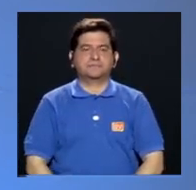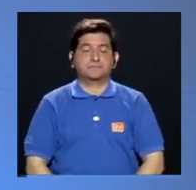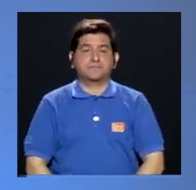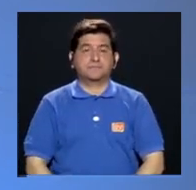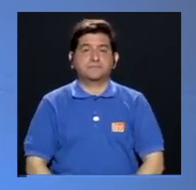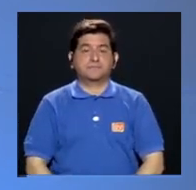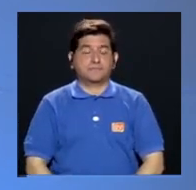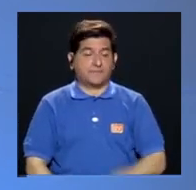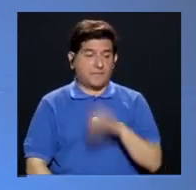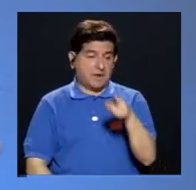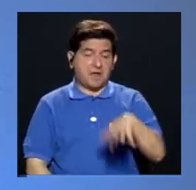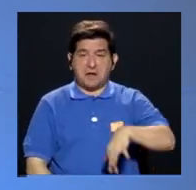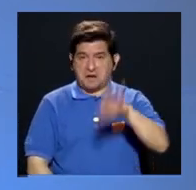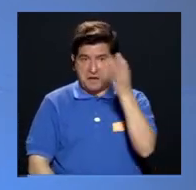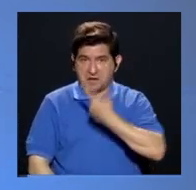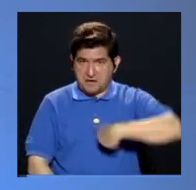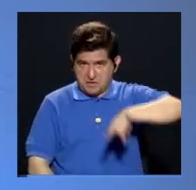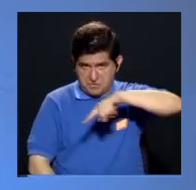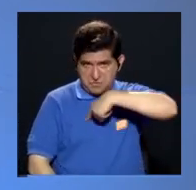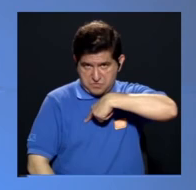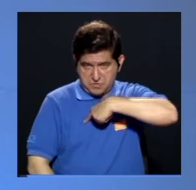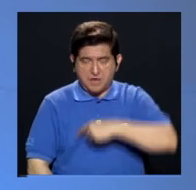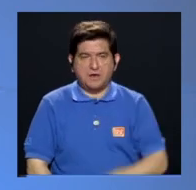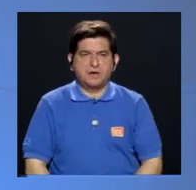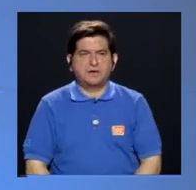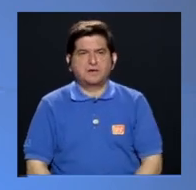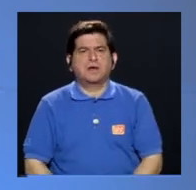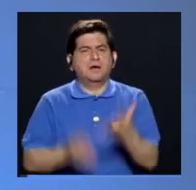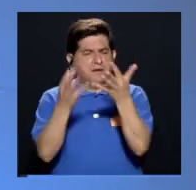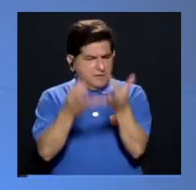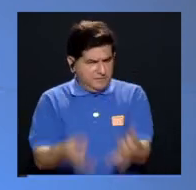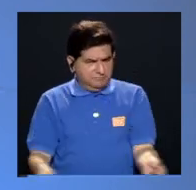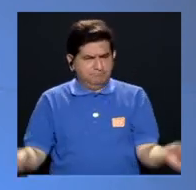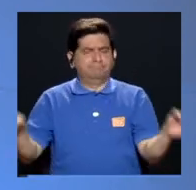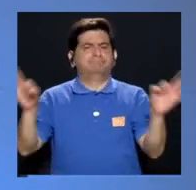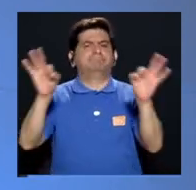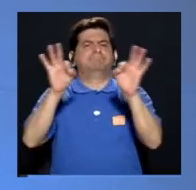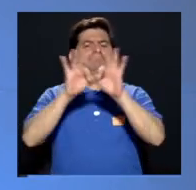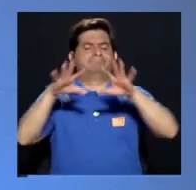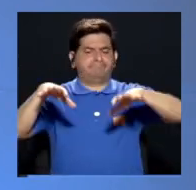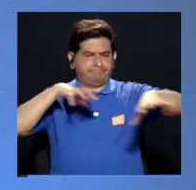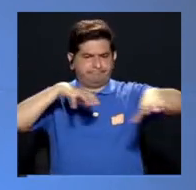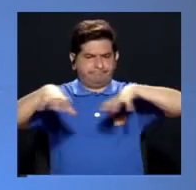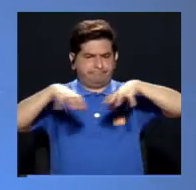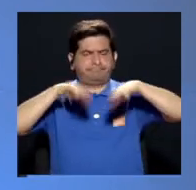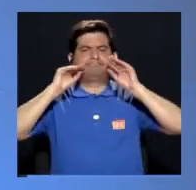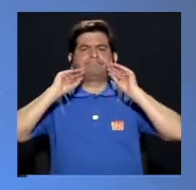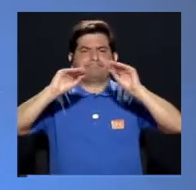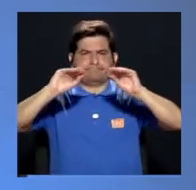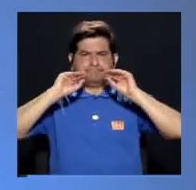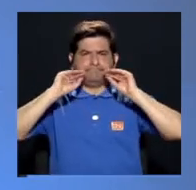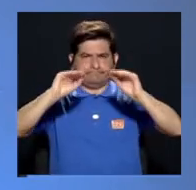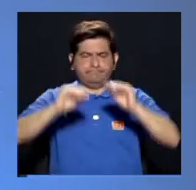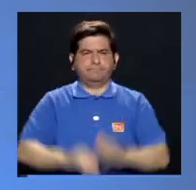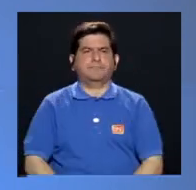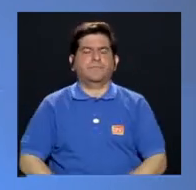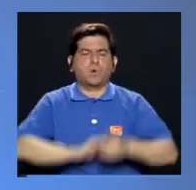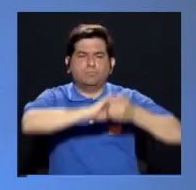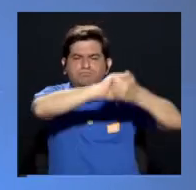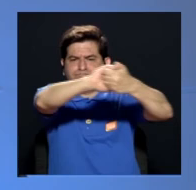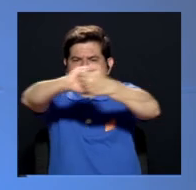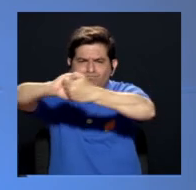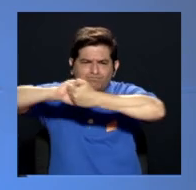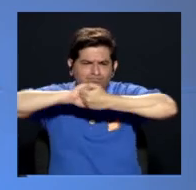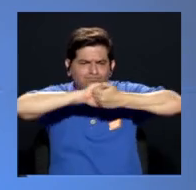Encontramos aquí entonces una muy importante actividad académica de